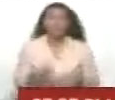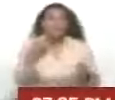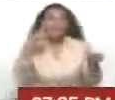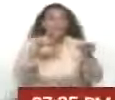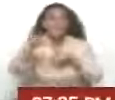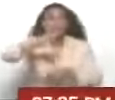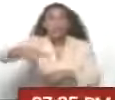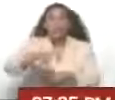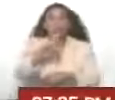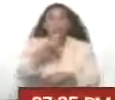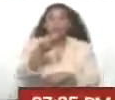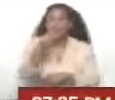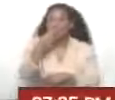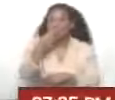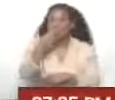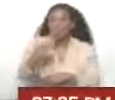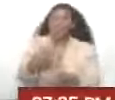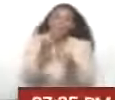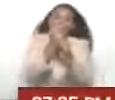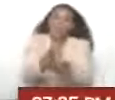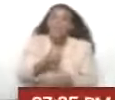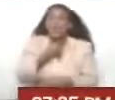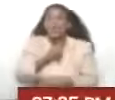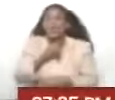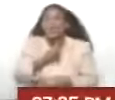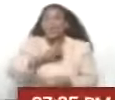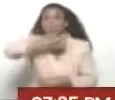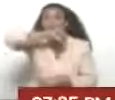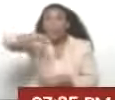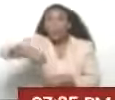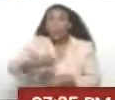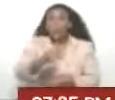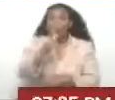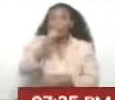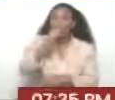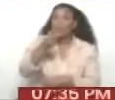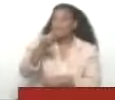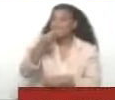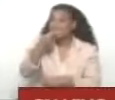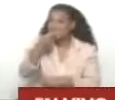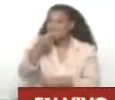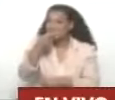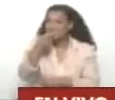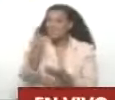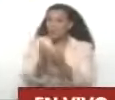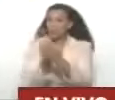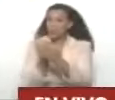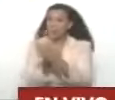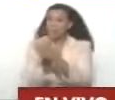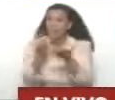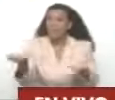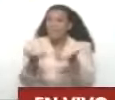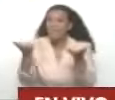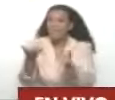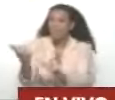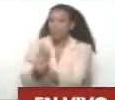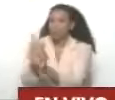Madeleine, espero que les guste. Esta es la penitencia. Gracias. Vamos, mira, ya saben lo que tiene, ¿verdad?